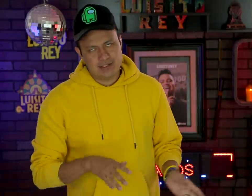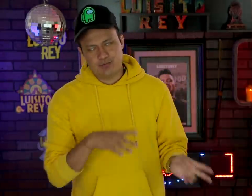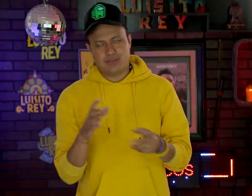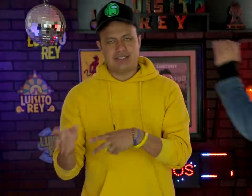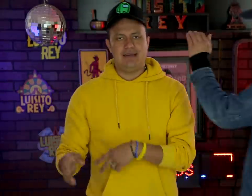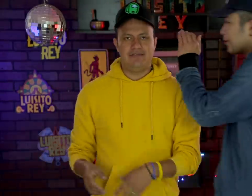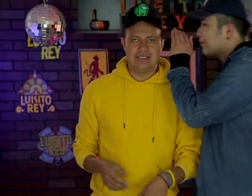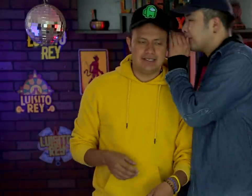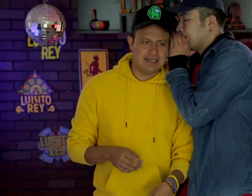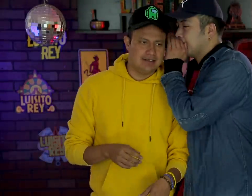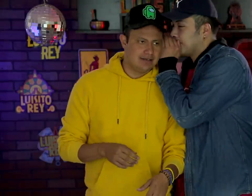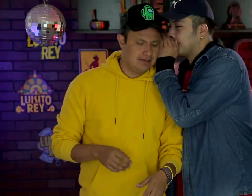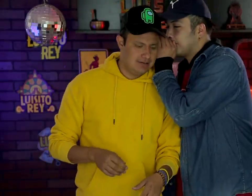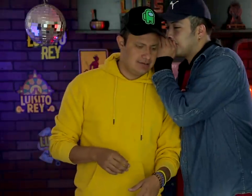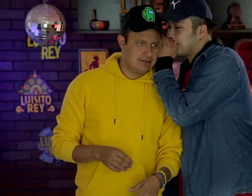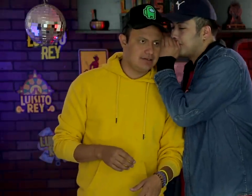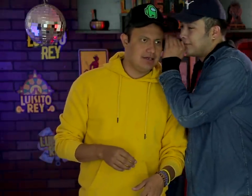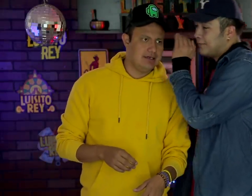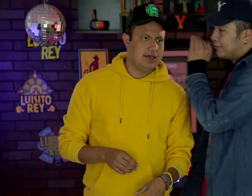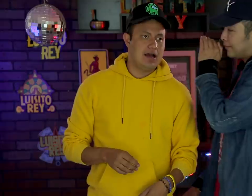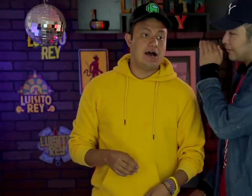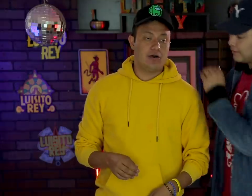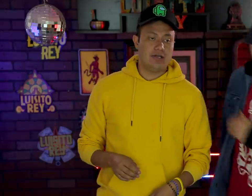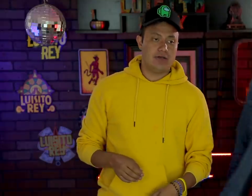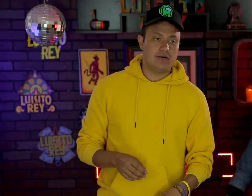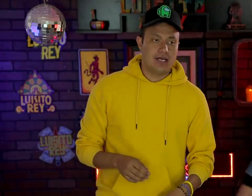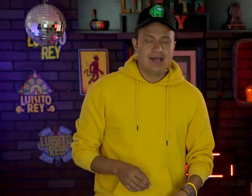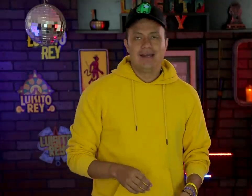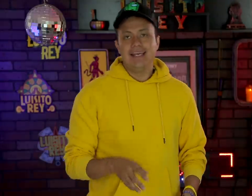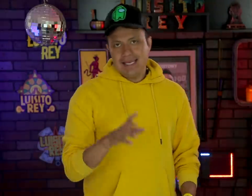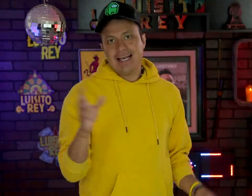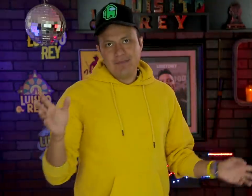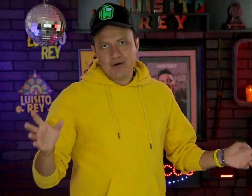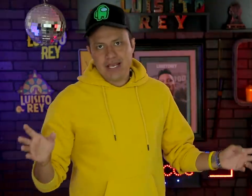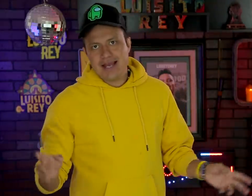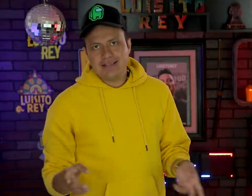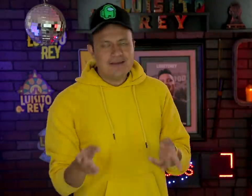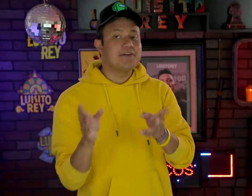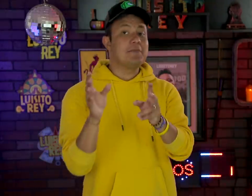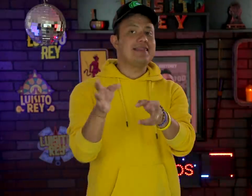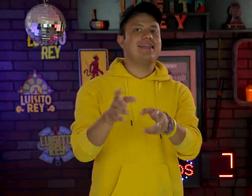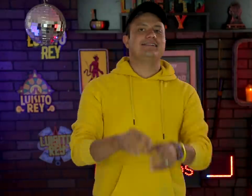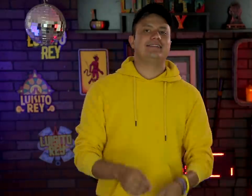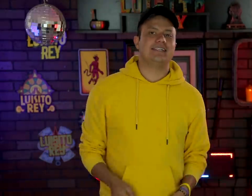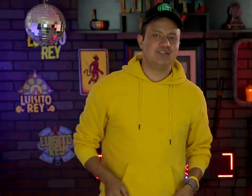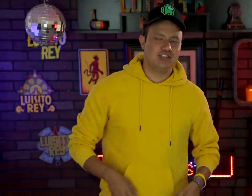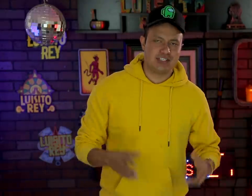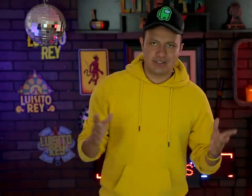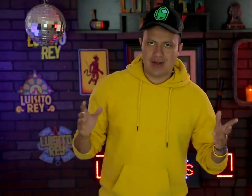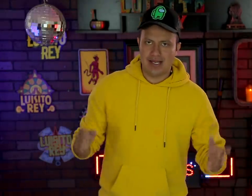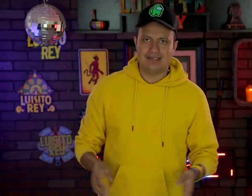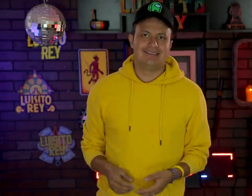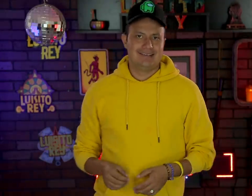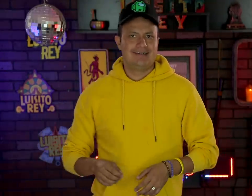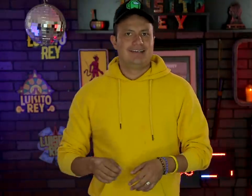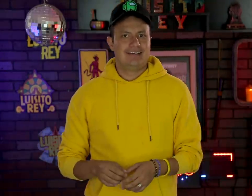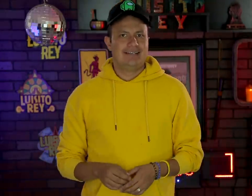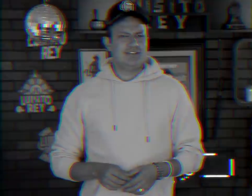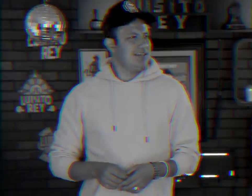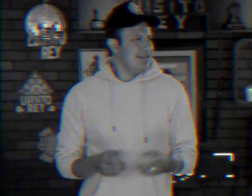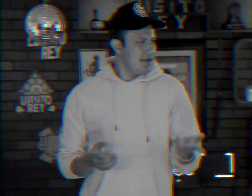secundaria Entonces pues está difícil ¿Qué? Ah, ok, ok, ok Y que la mayoría tiene enfermedades de transmisión sexual